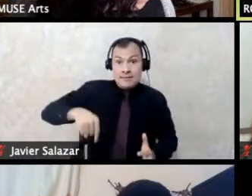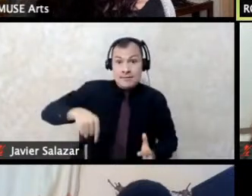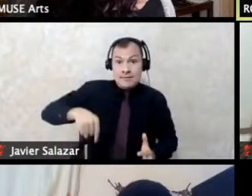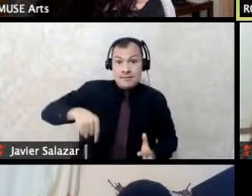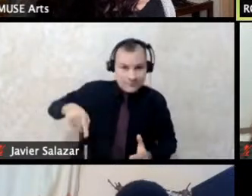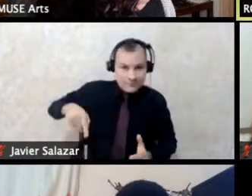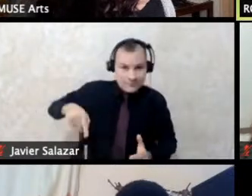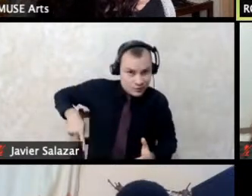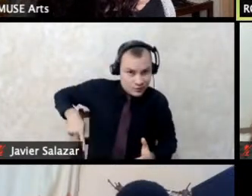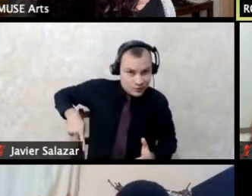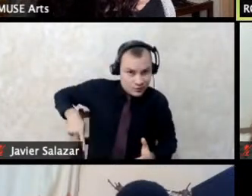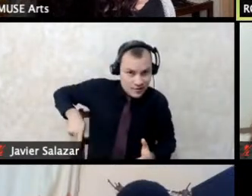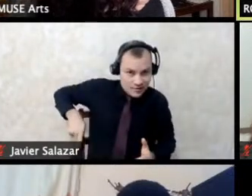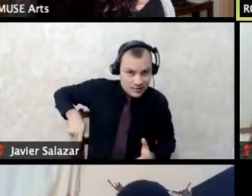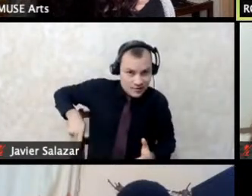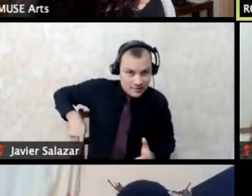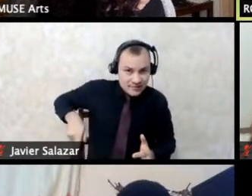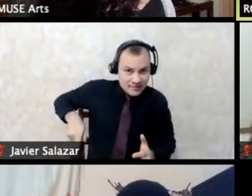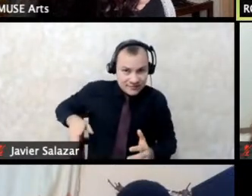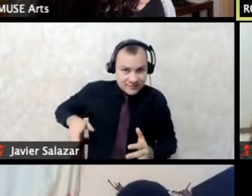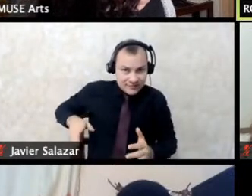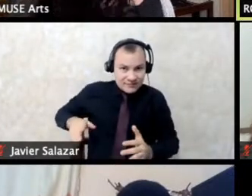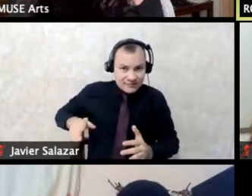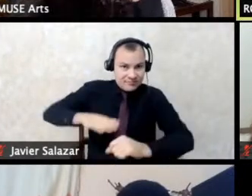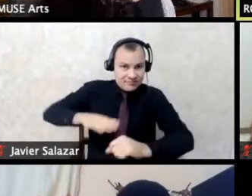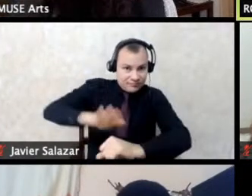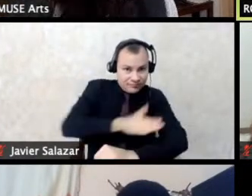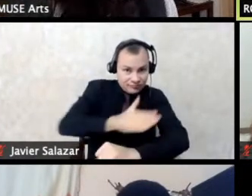tenemos 8 áreas formativas diferentes.